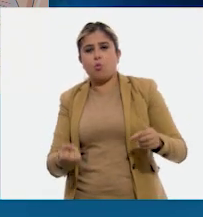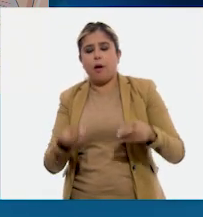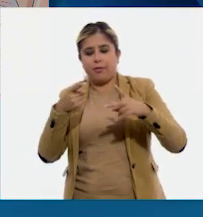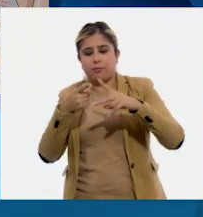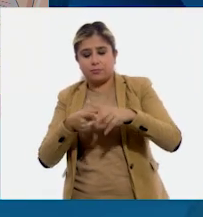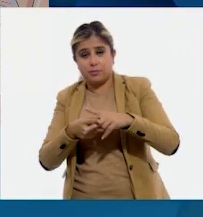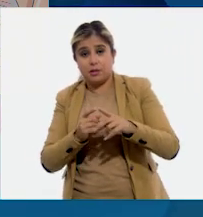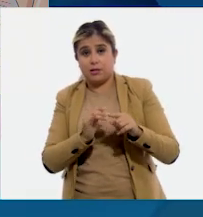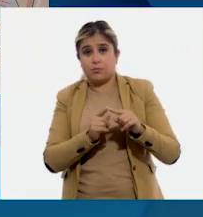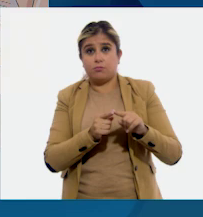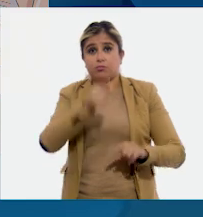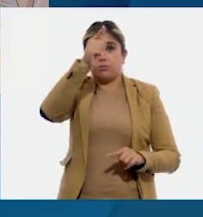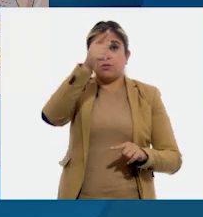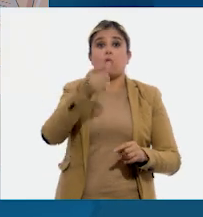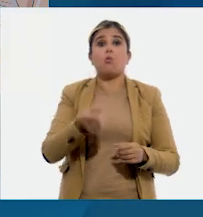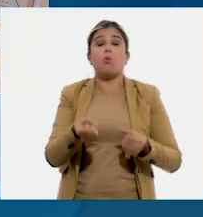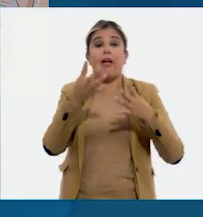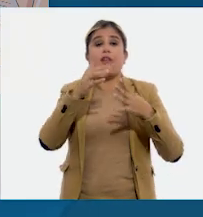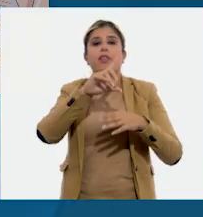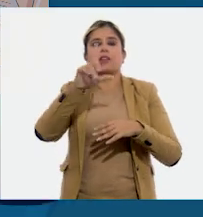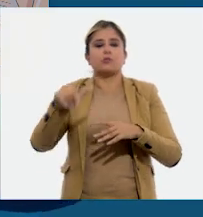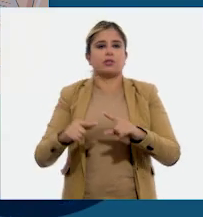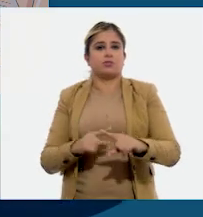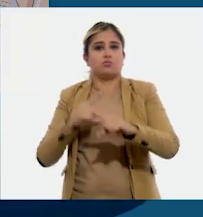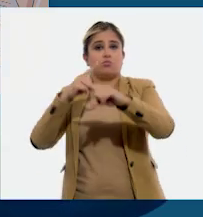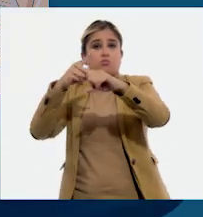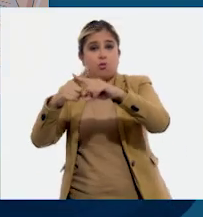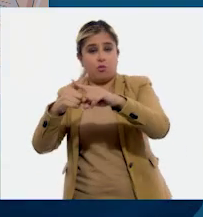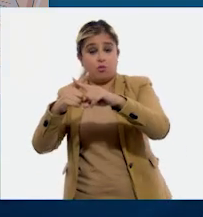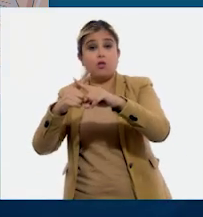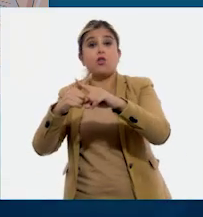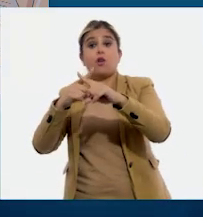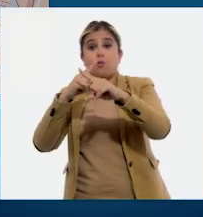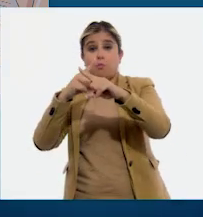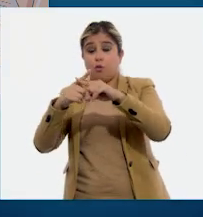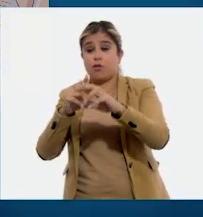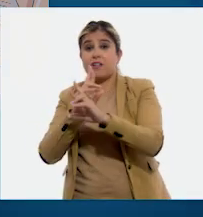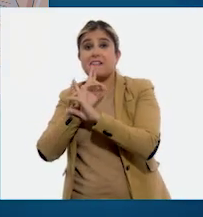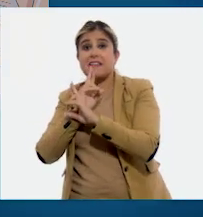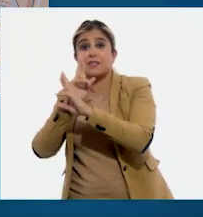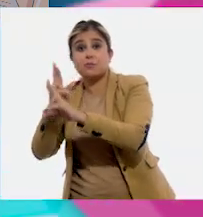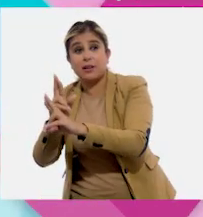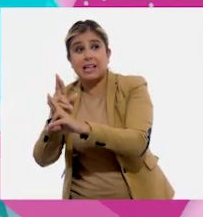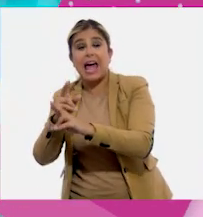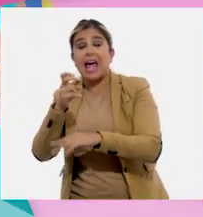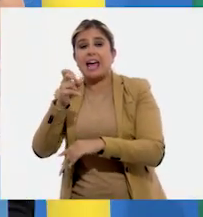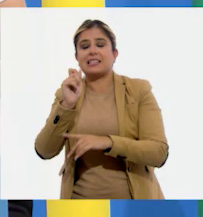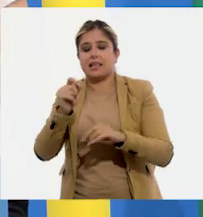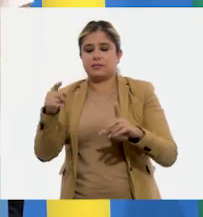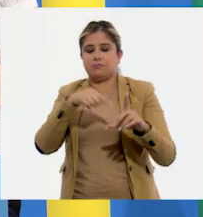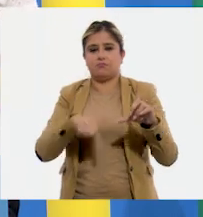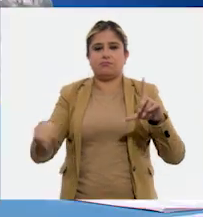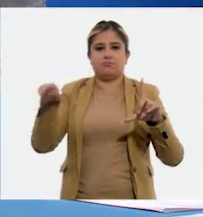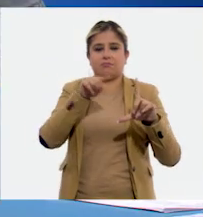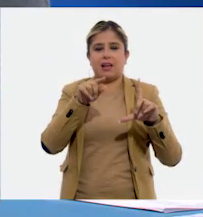su altura y luego multiplicarlas. El resultado de la multiplicación es la medida del área del